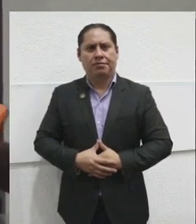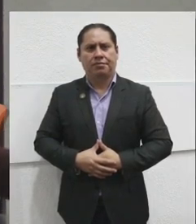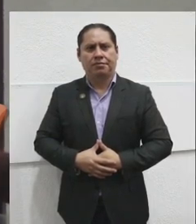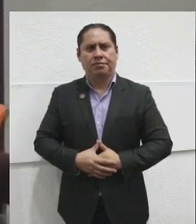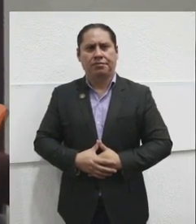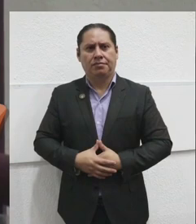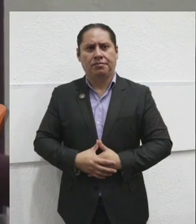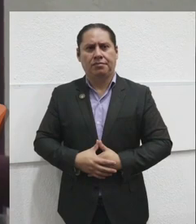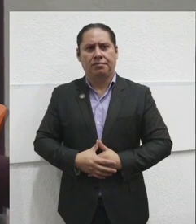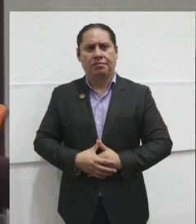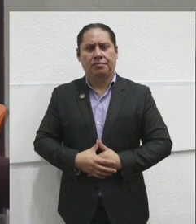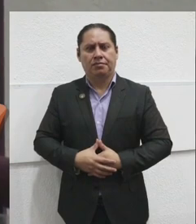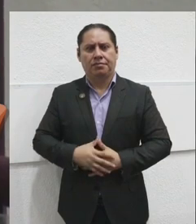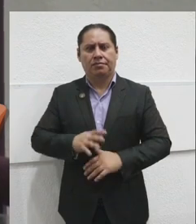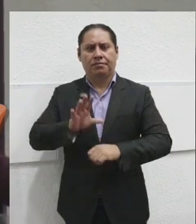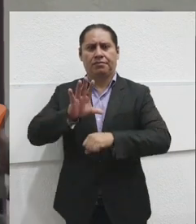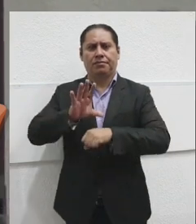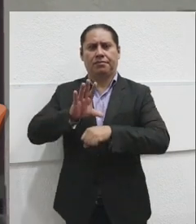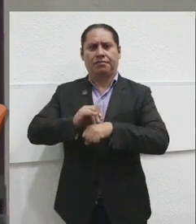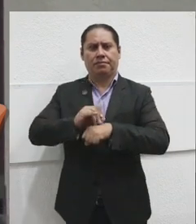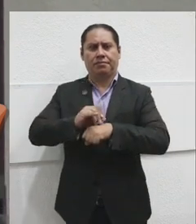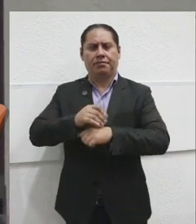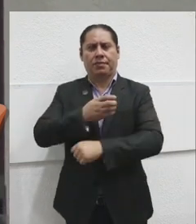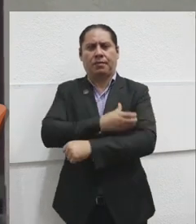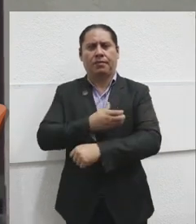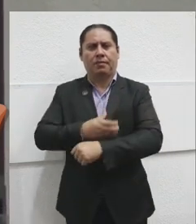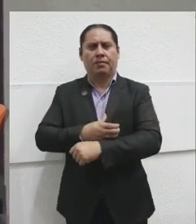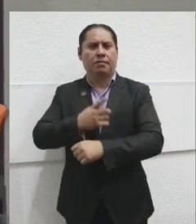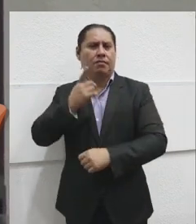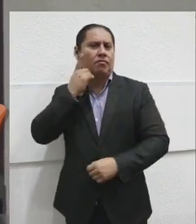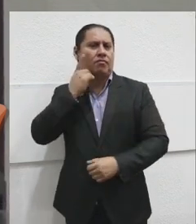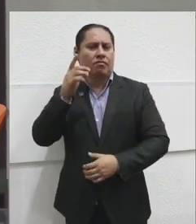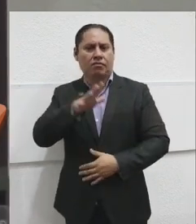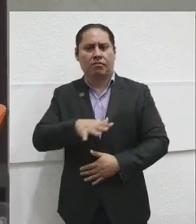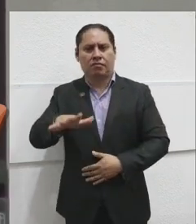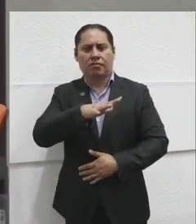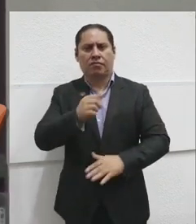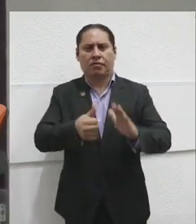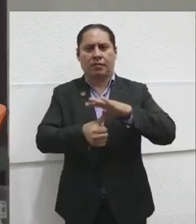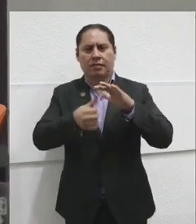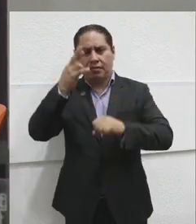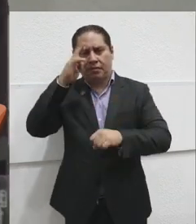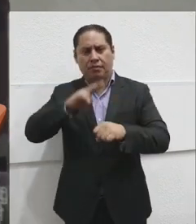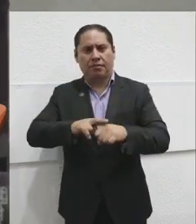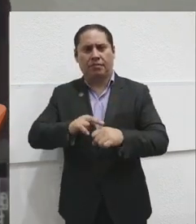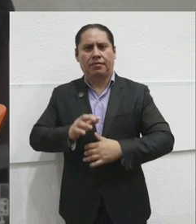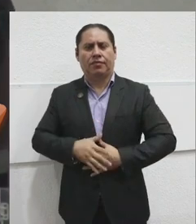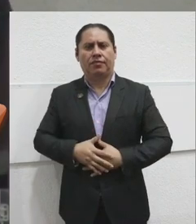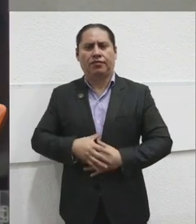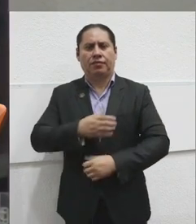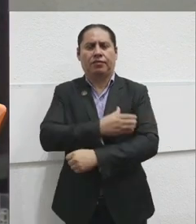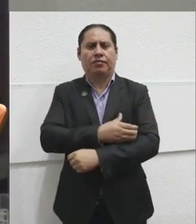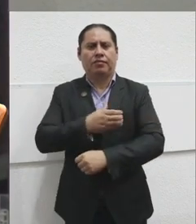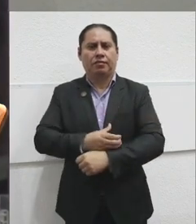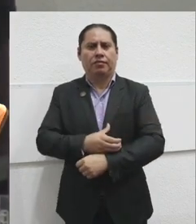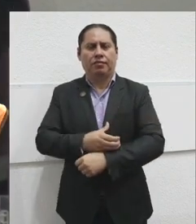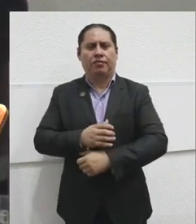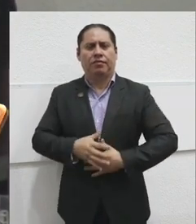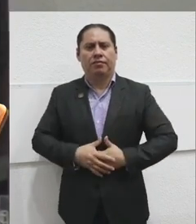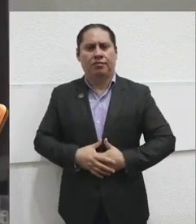Con el permiso de mis compañeras diputadas de la mesa directiva, compañeras